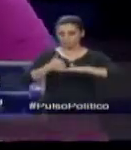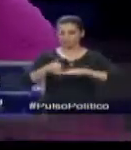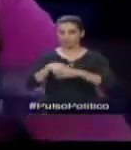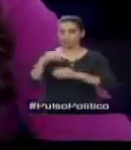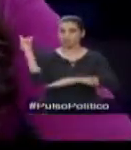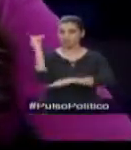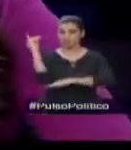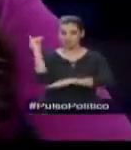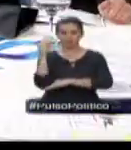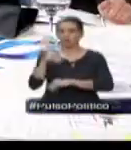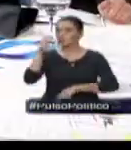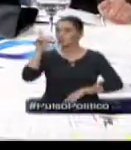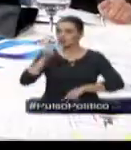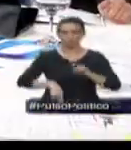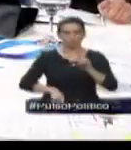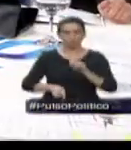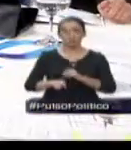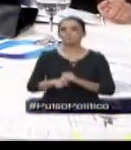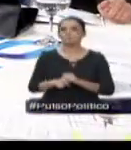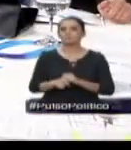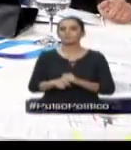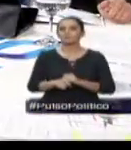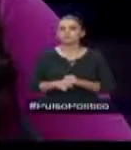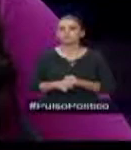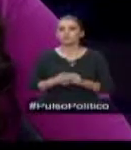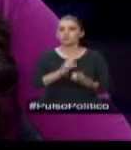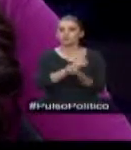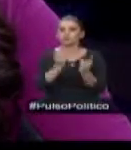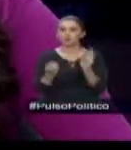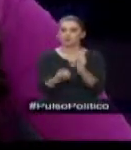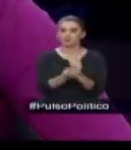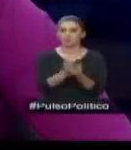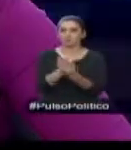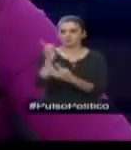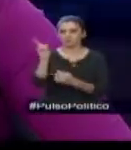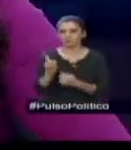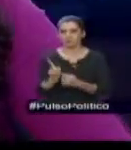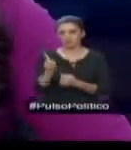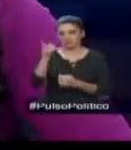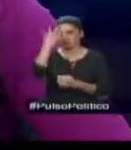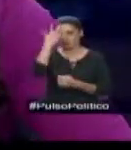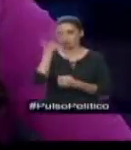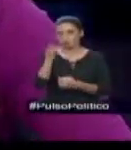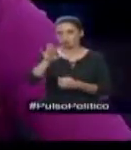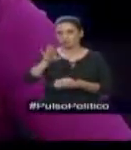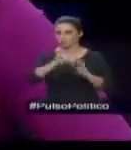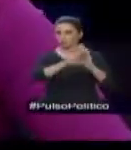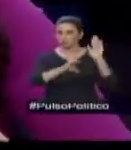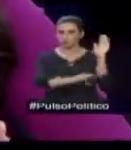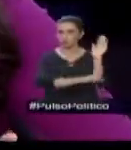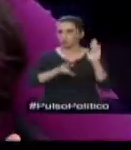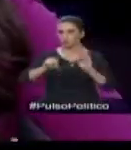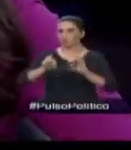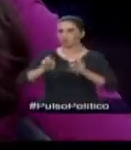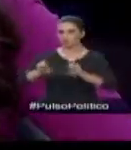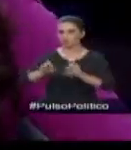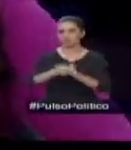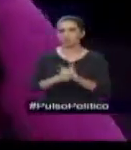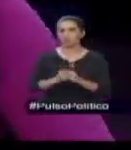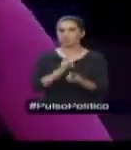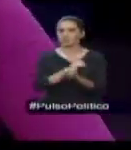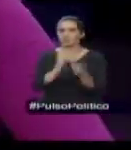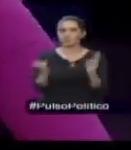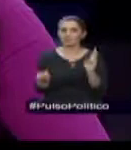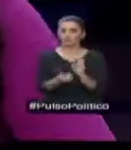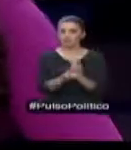bolivia no es posible una enmienda a través de asamblea nacional porque su constitución no lo permite reformas totales o